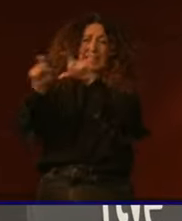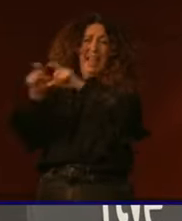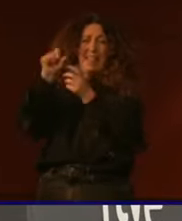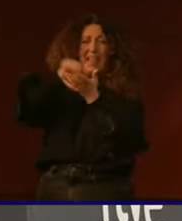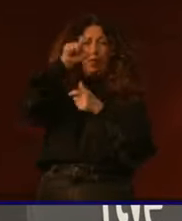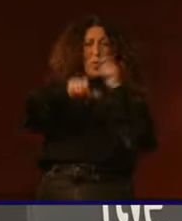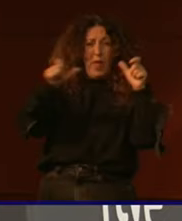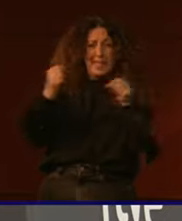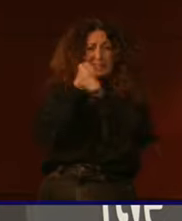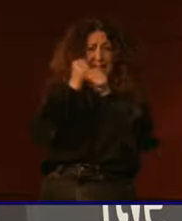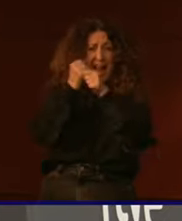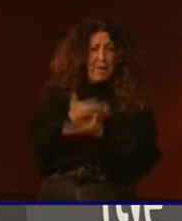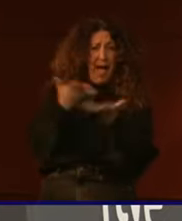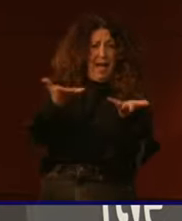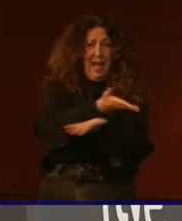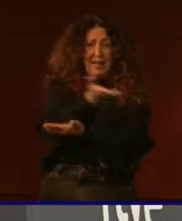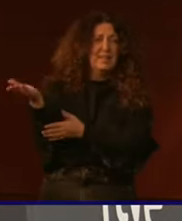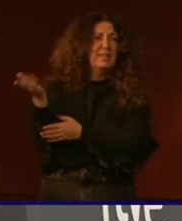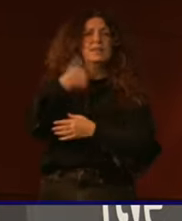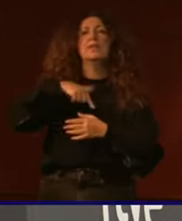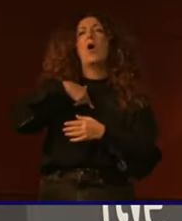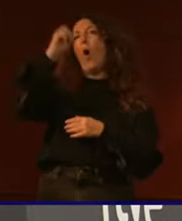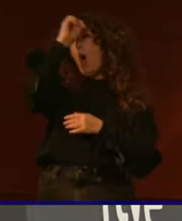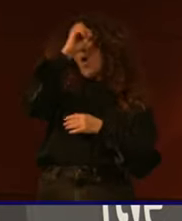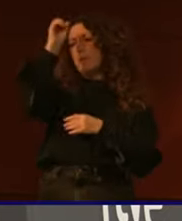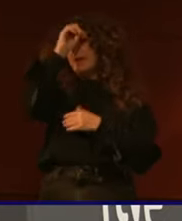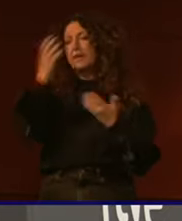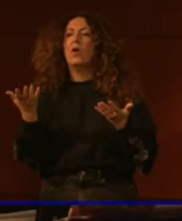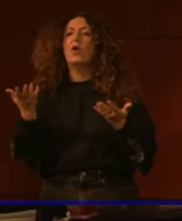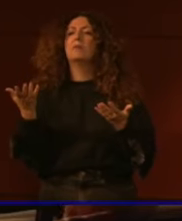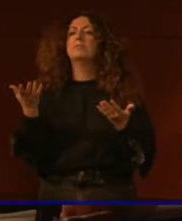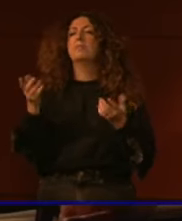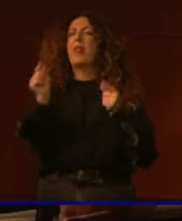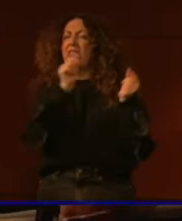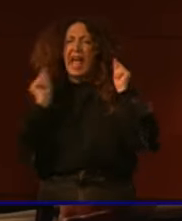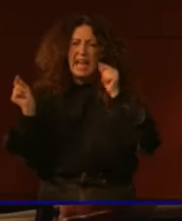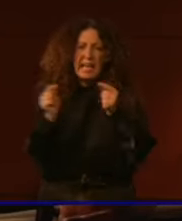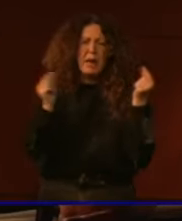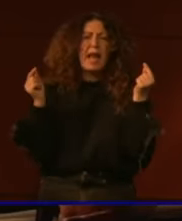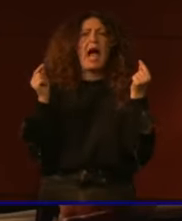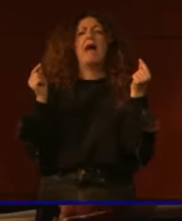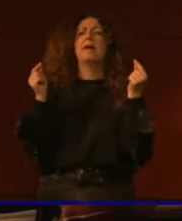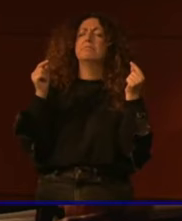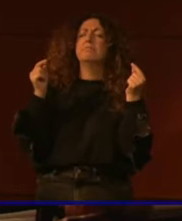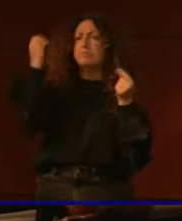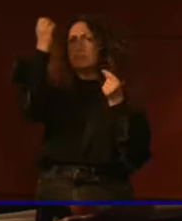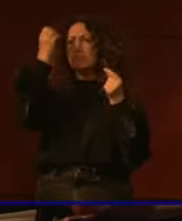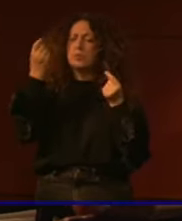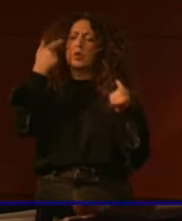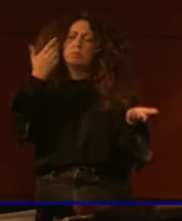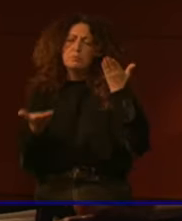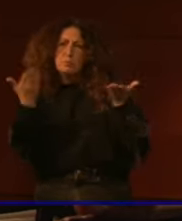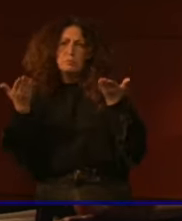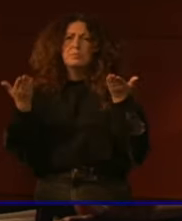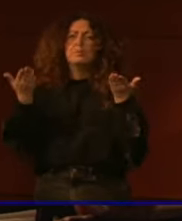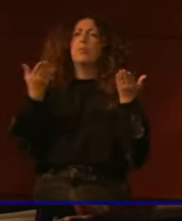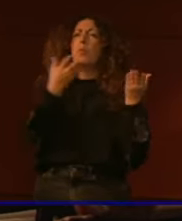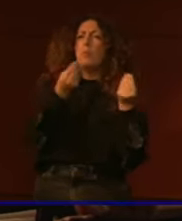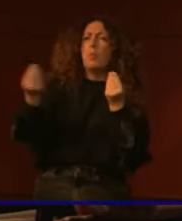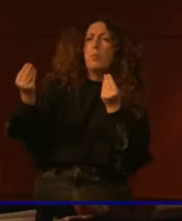común. Es decir, ¿cómo vamos a conformar una opinión deliberada, una opinión deliberante, contrastada, plural, en fin, todo lo que